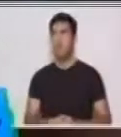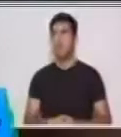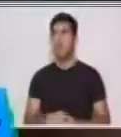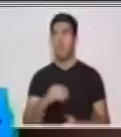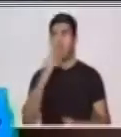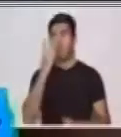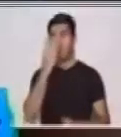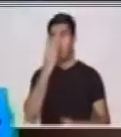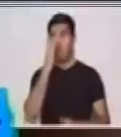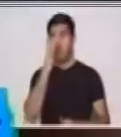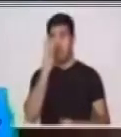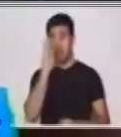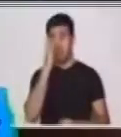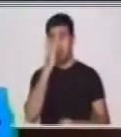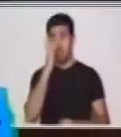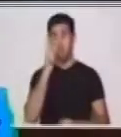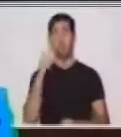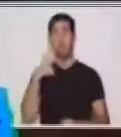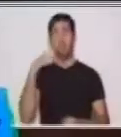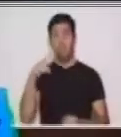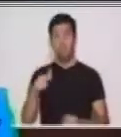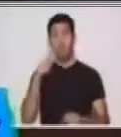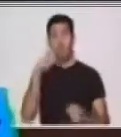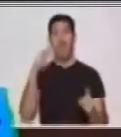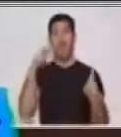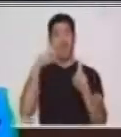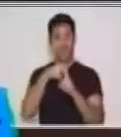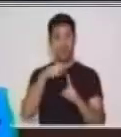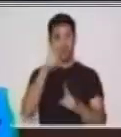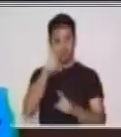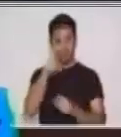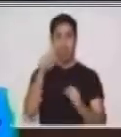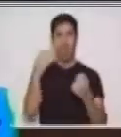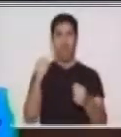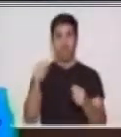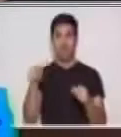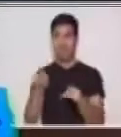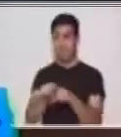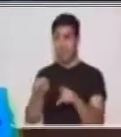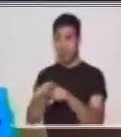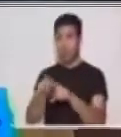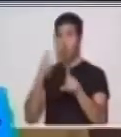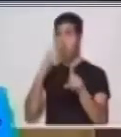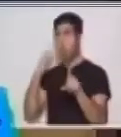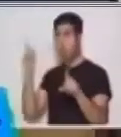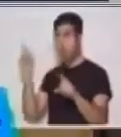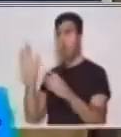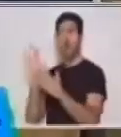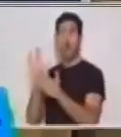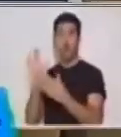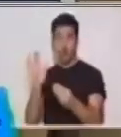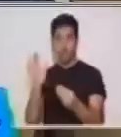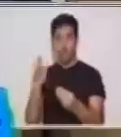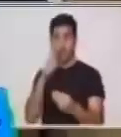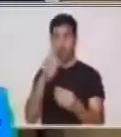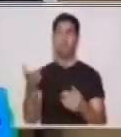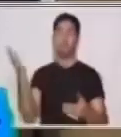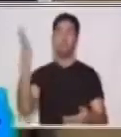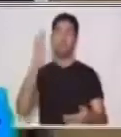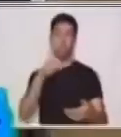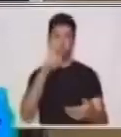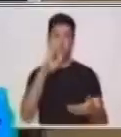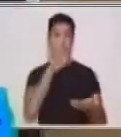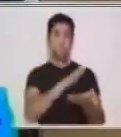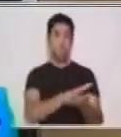unión. Entonces te reto en casa de que puedas hacer el patrón. Estas partes después las pegas sobre otra cartulina.